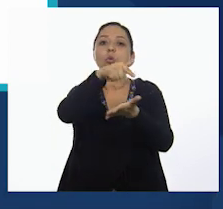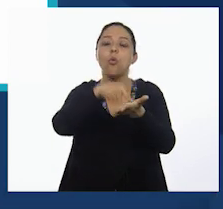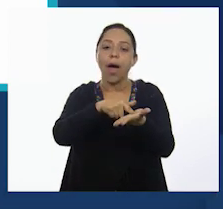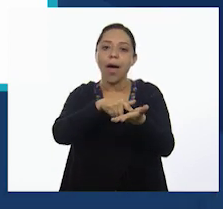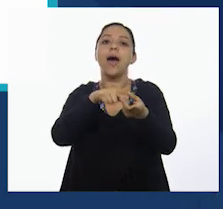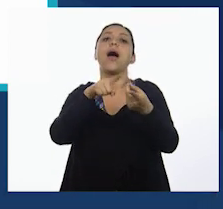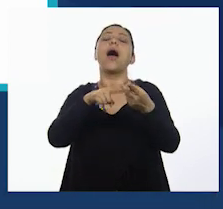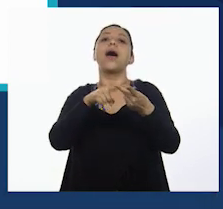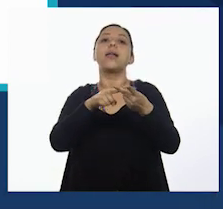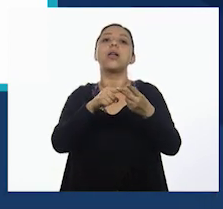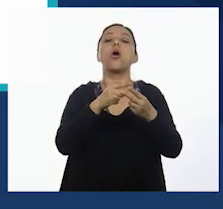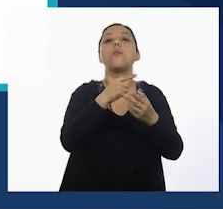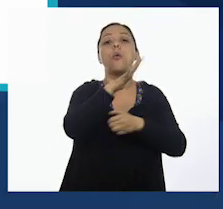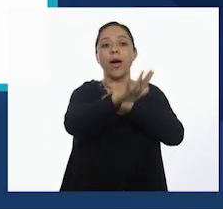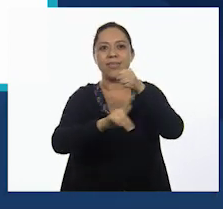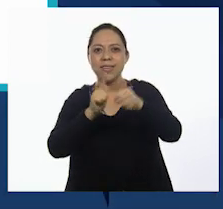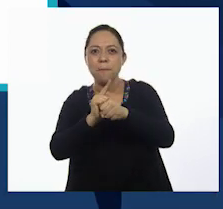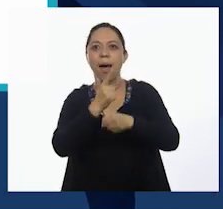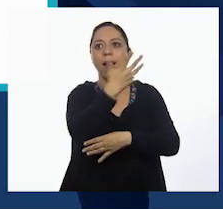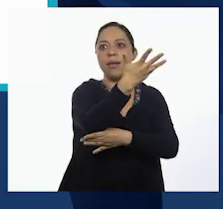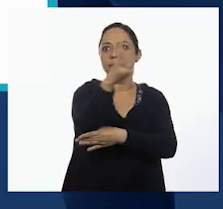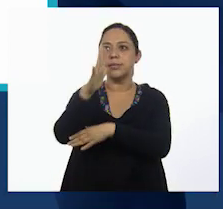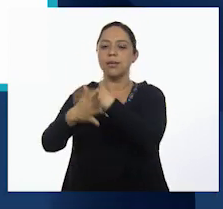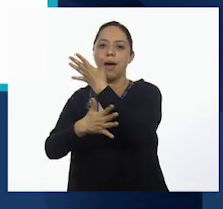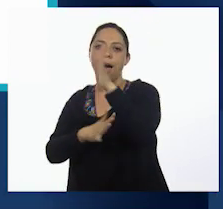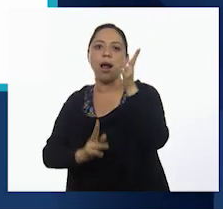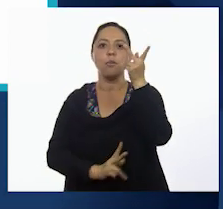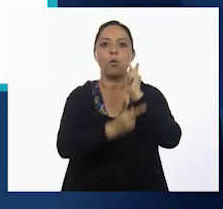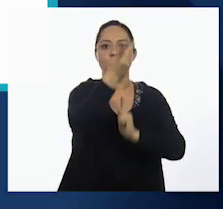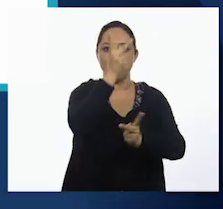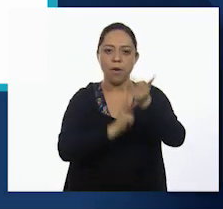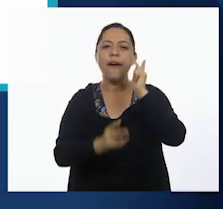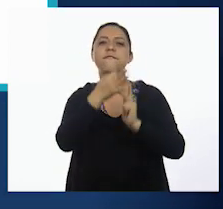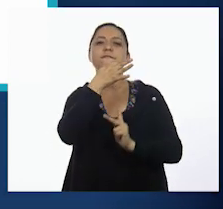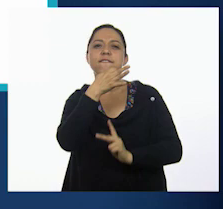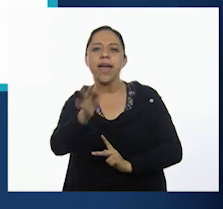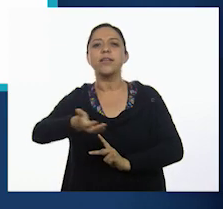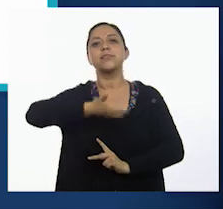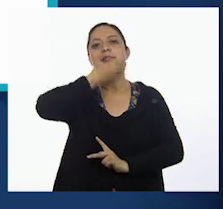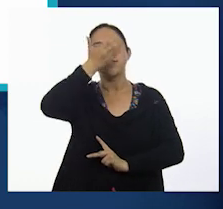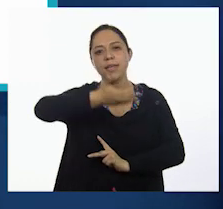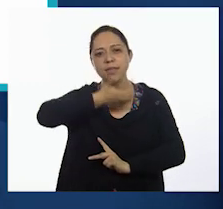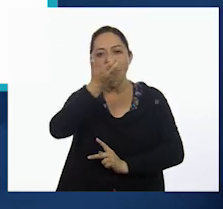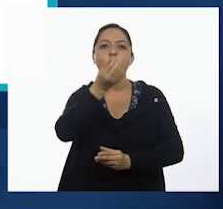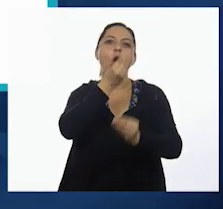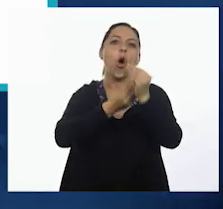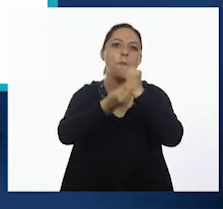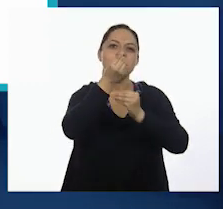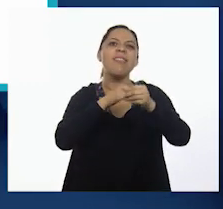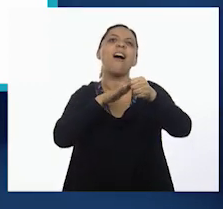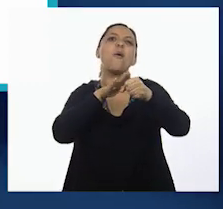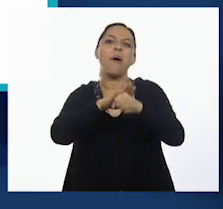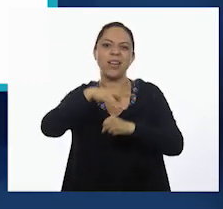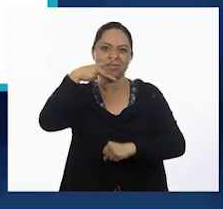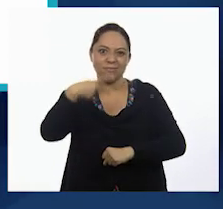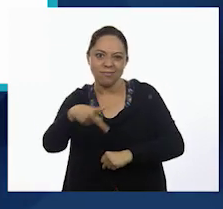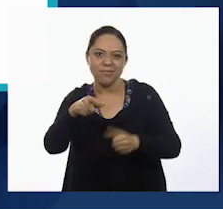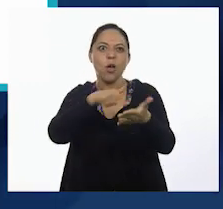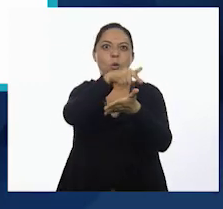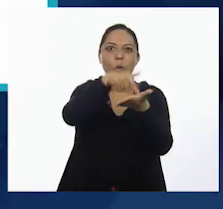habitantes, flora y fauna, fiestas tradicionales, comida típica, sitios de interés, también